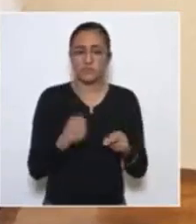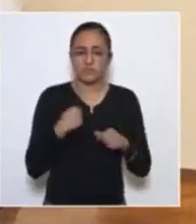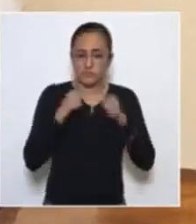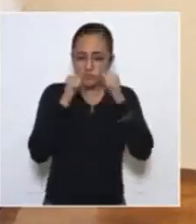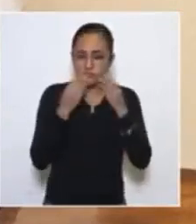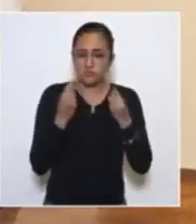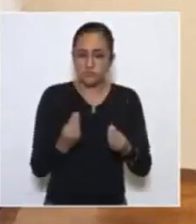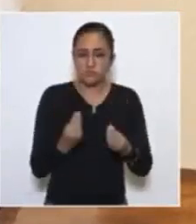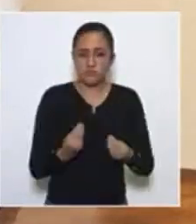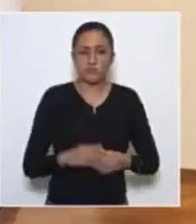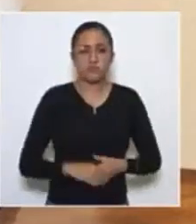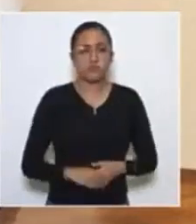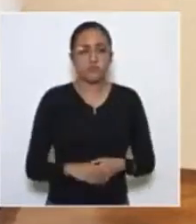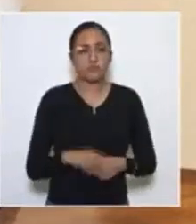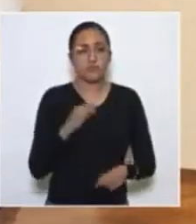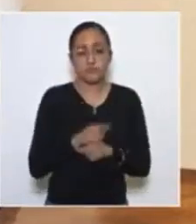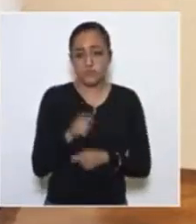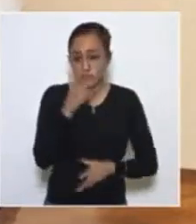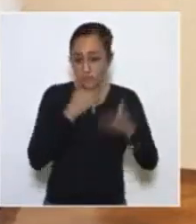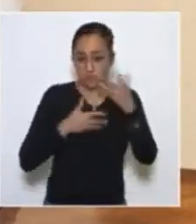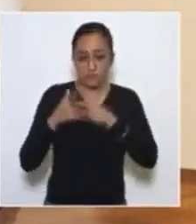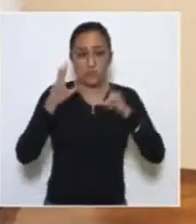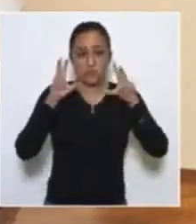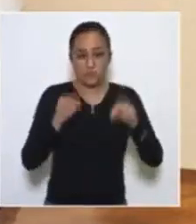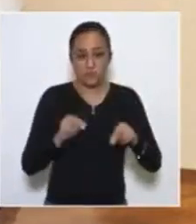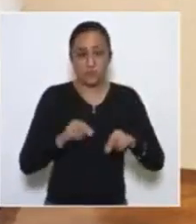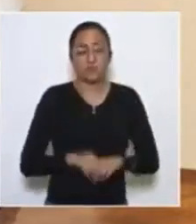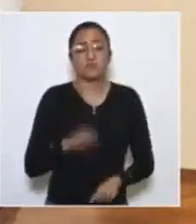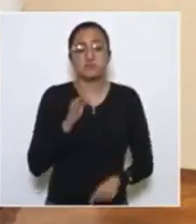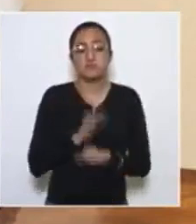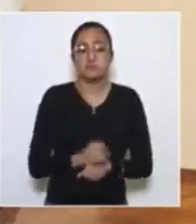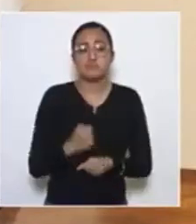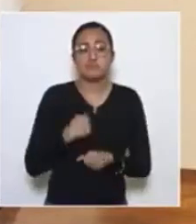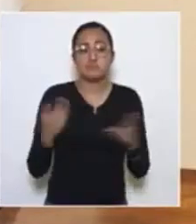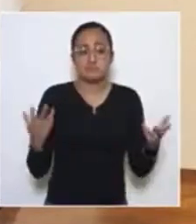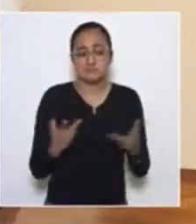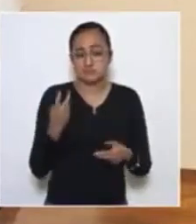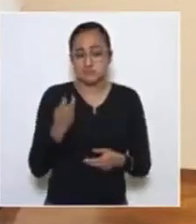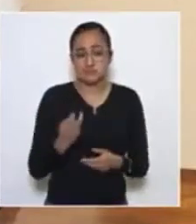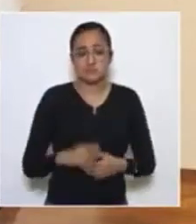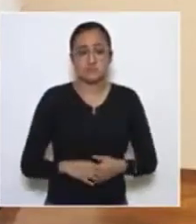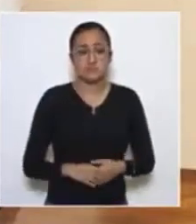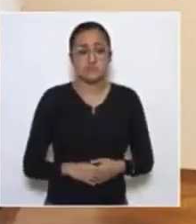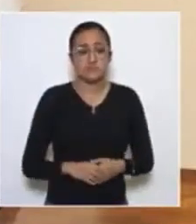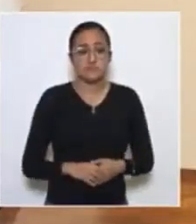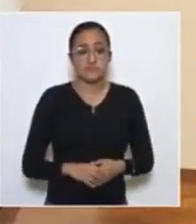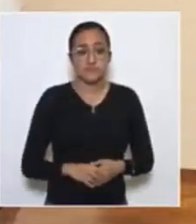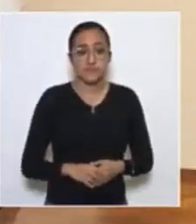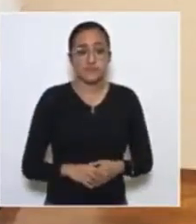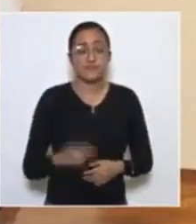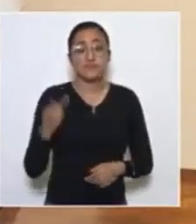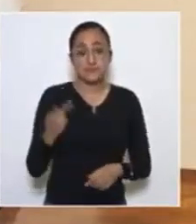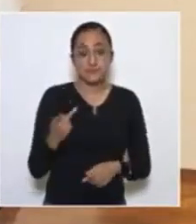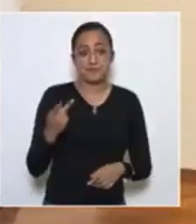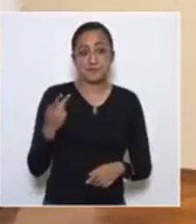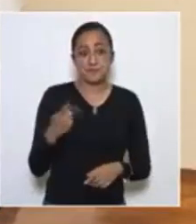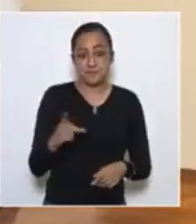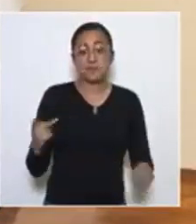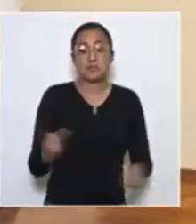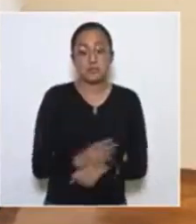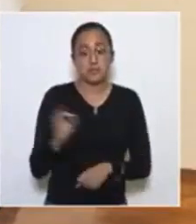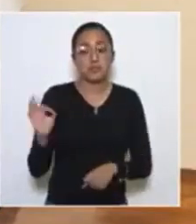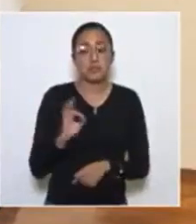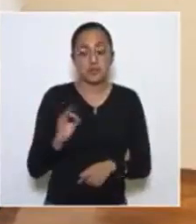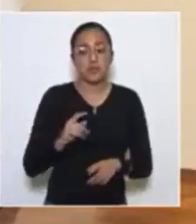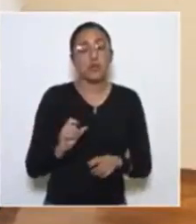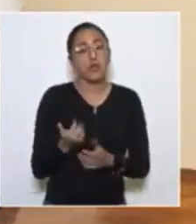nosotros. Que no se confundan. No vamos a dejar de actuar. Esas situaciones de privilegio de